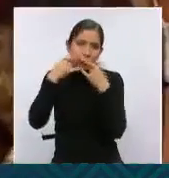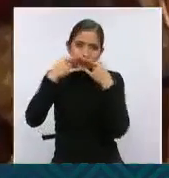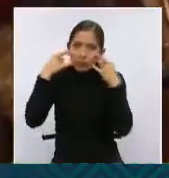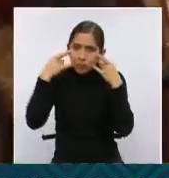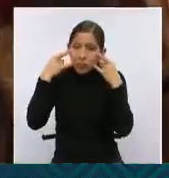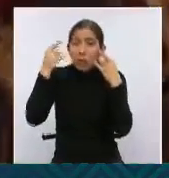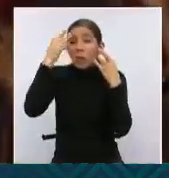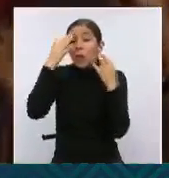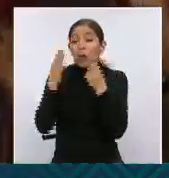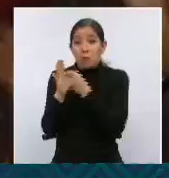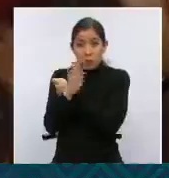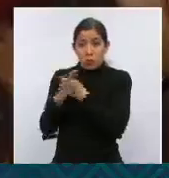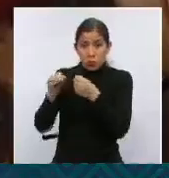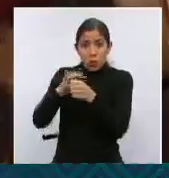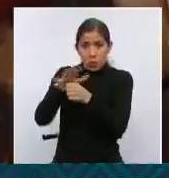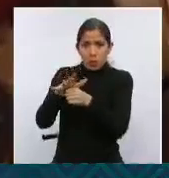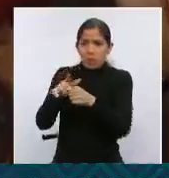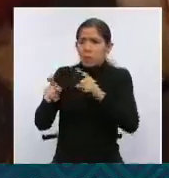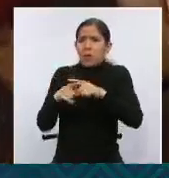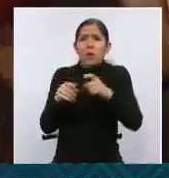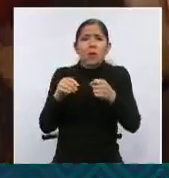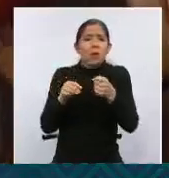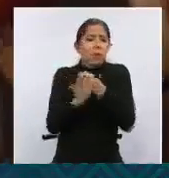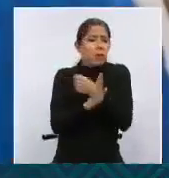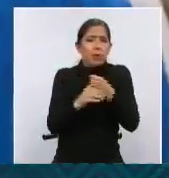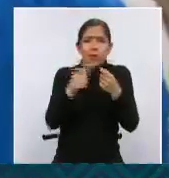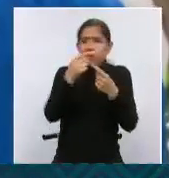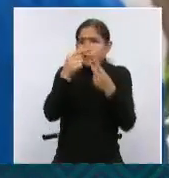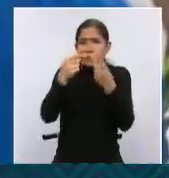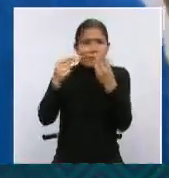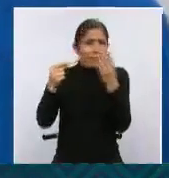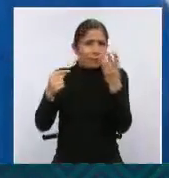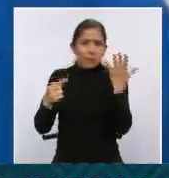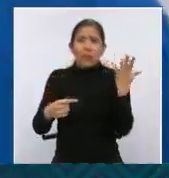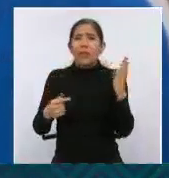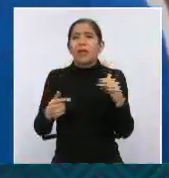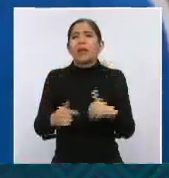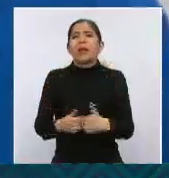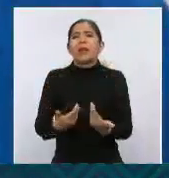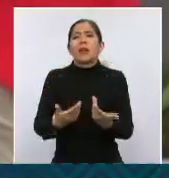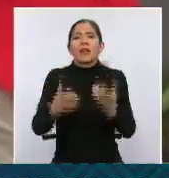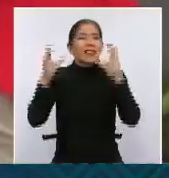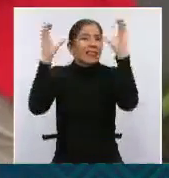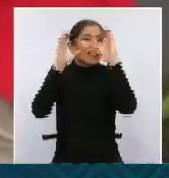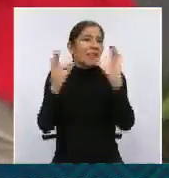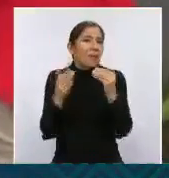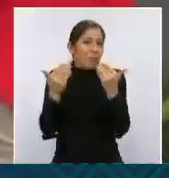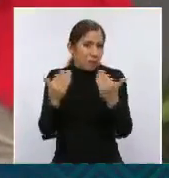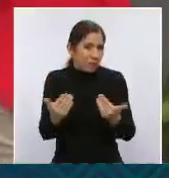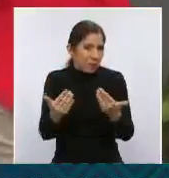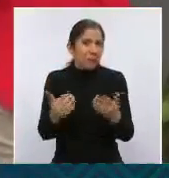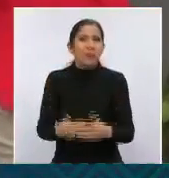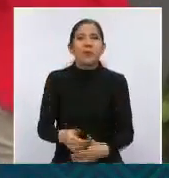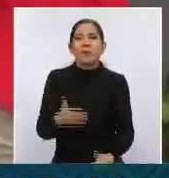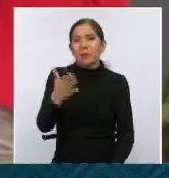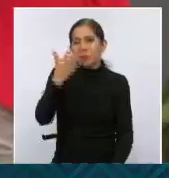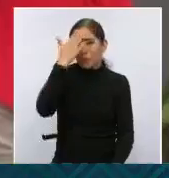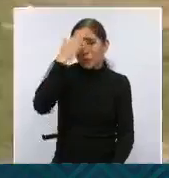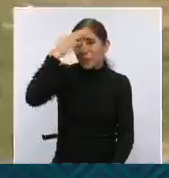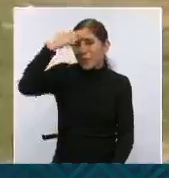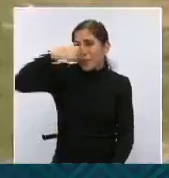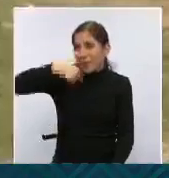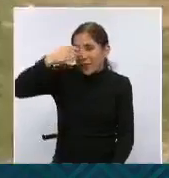previene el tema del COVID, sino también por el tema del clima y las